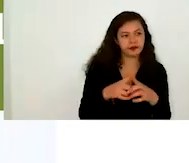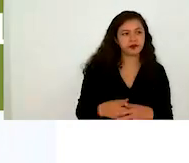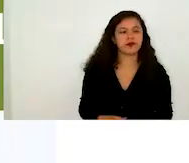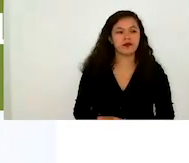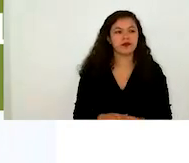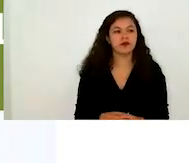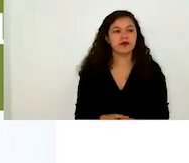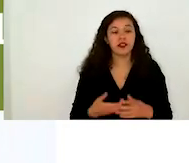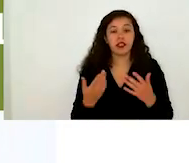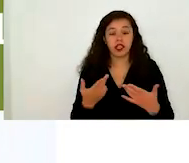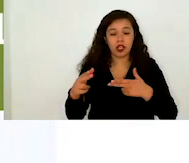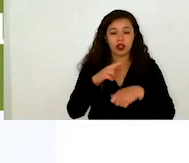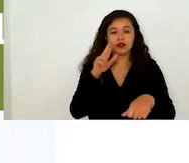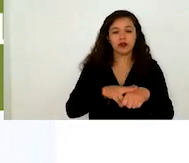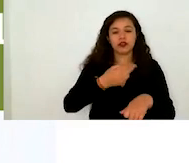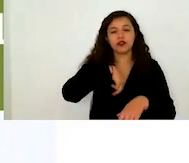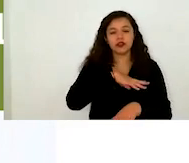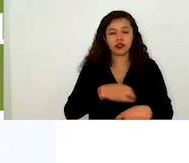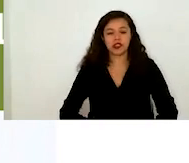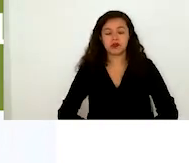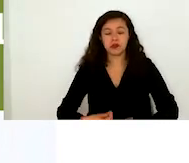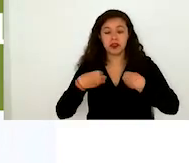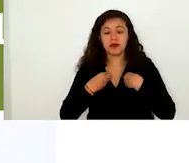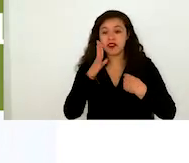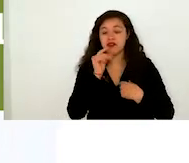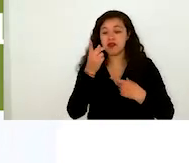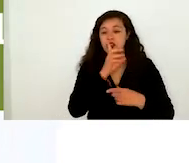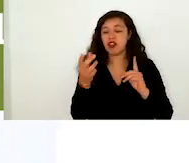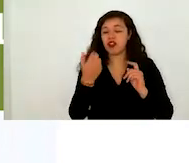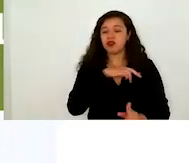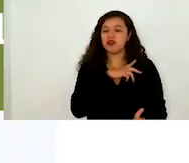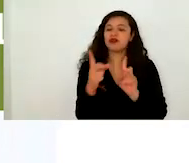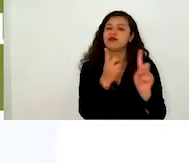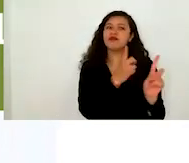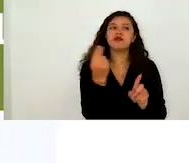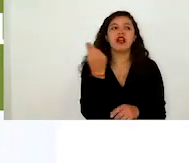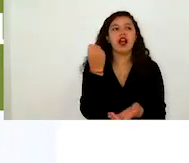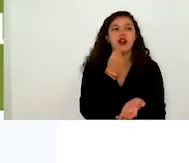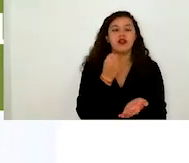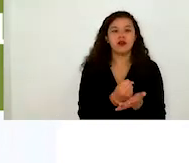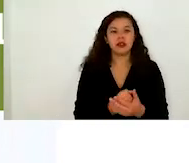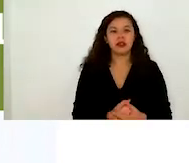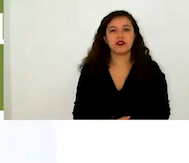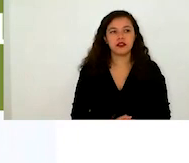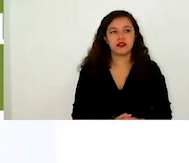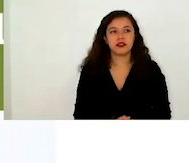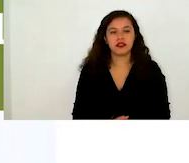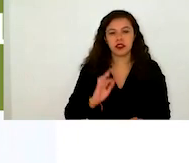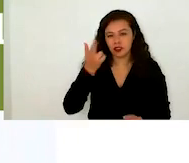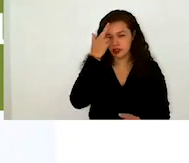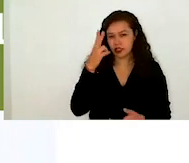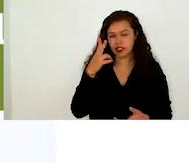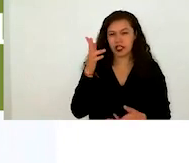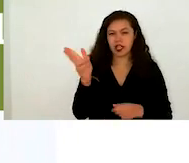normalmente no podemos vivir sin una relación con un otro recuerdan las películas y es que han